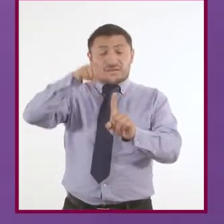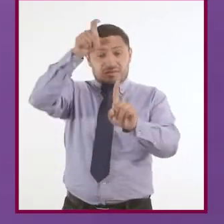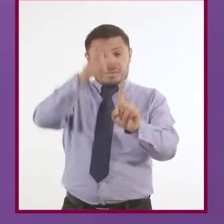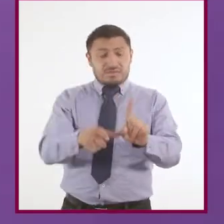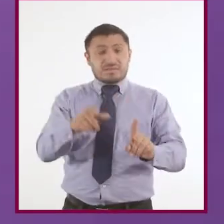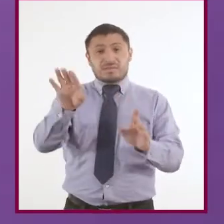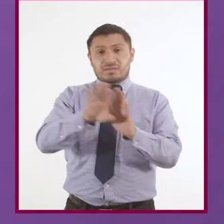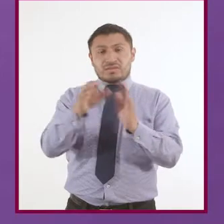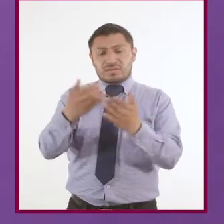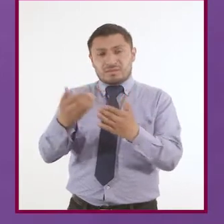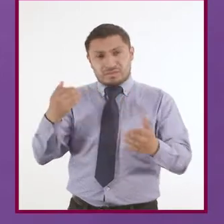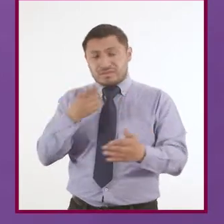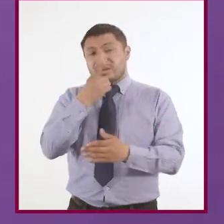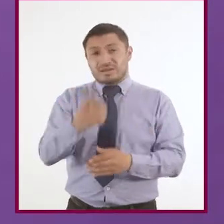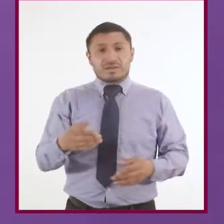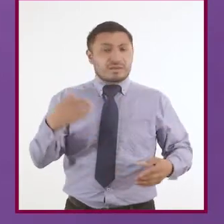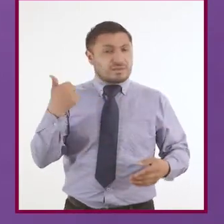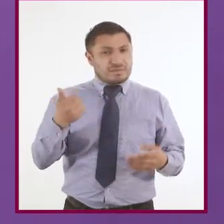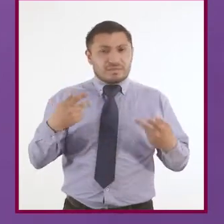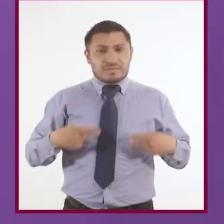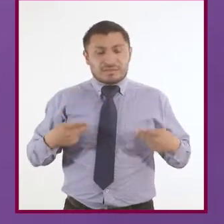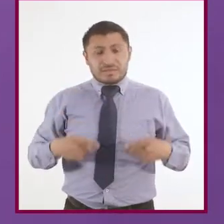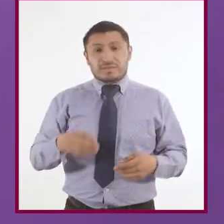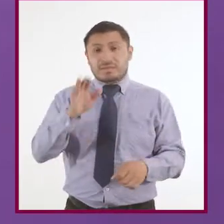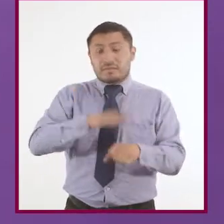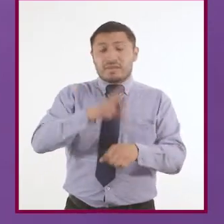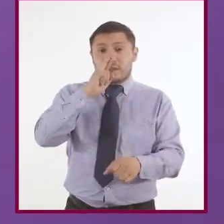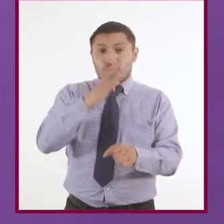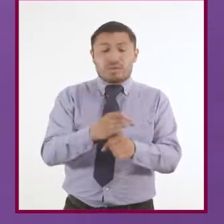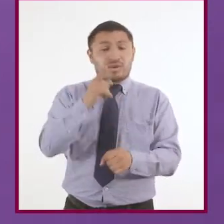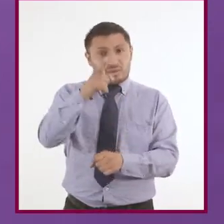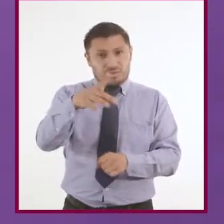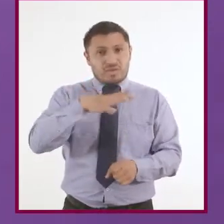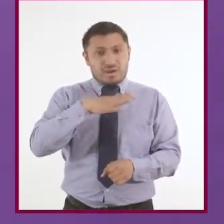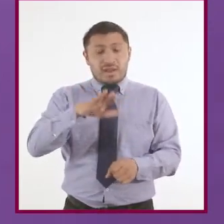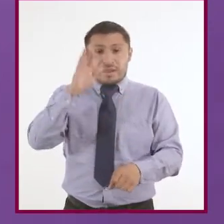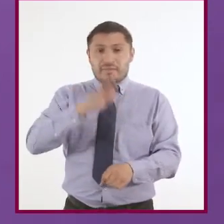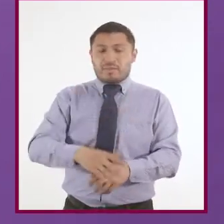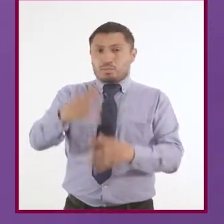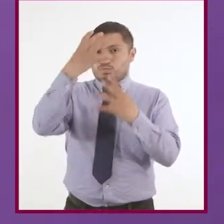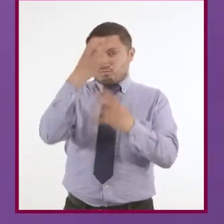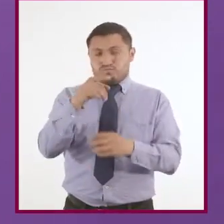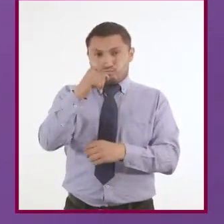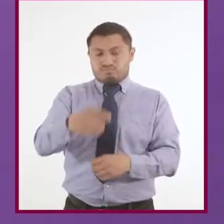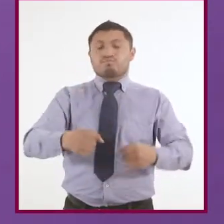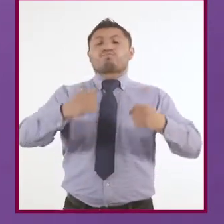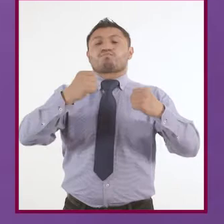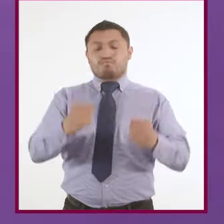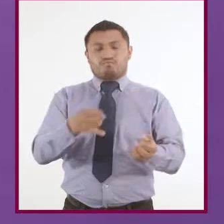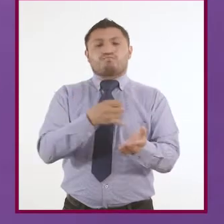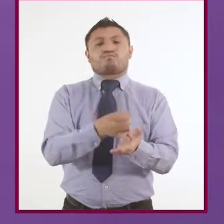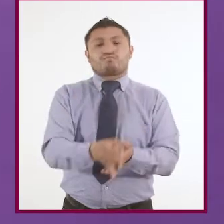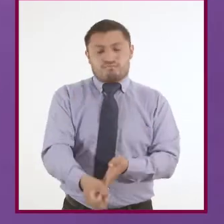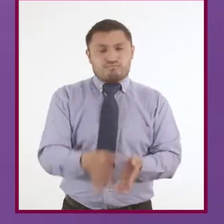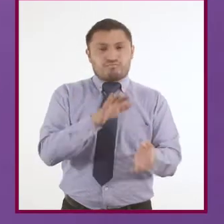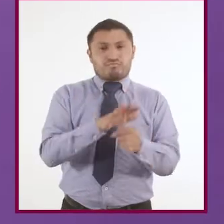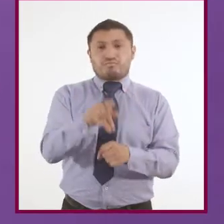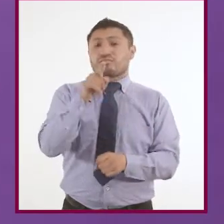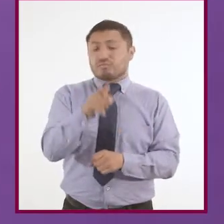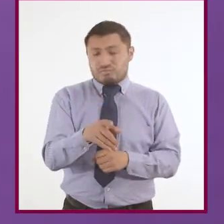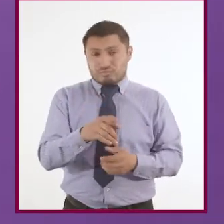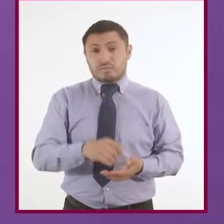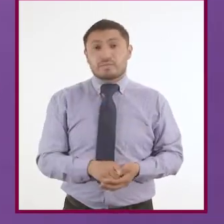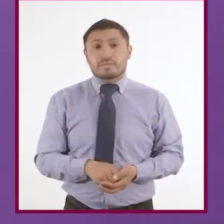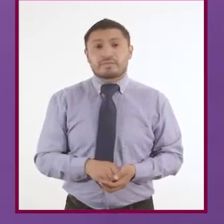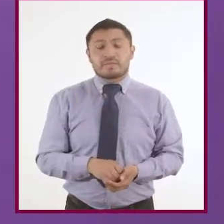lo decía Sartre, entre más responsabilidad vamos adquiriendo, más serio nos vamos tomando las decisiones que tomamos. Y